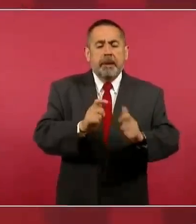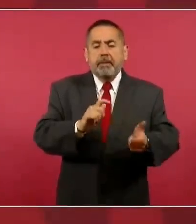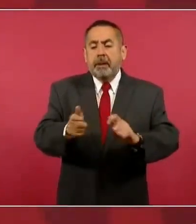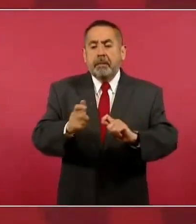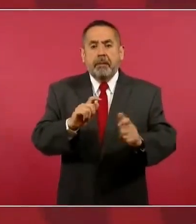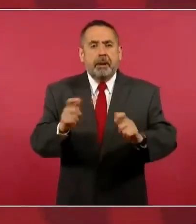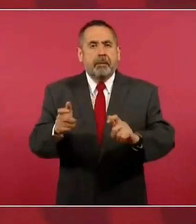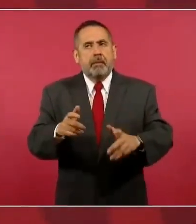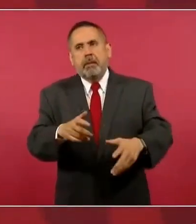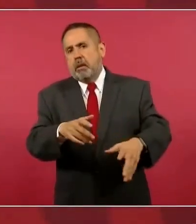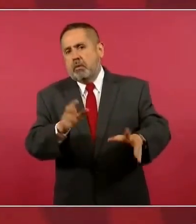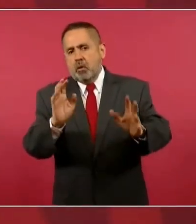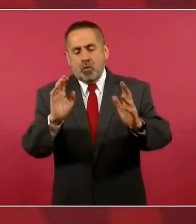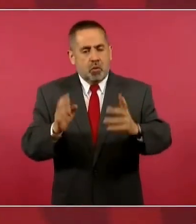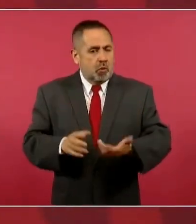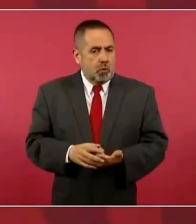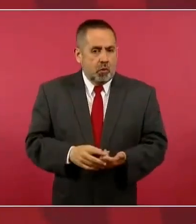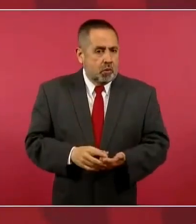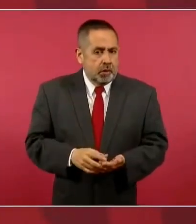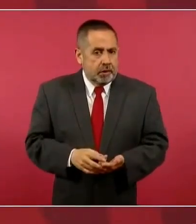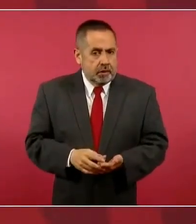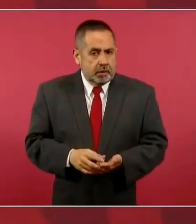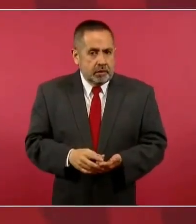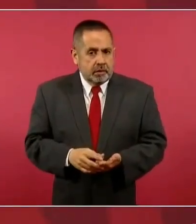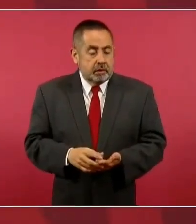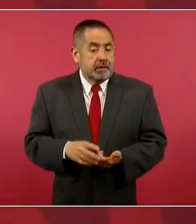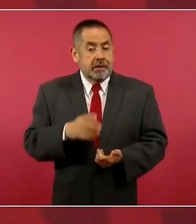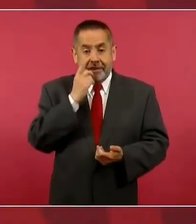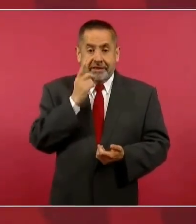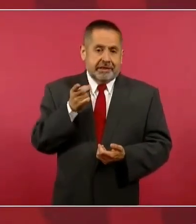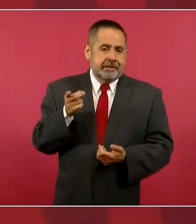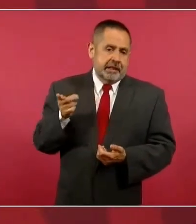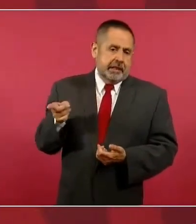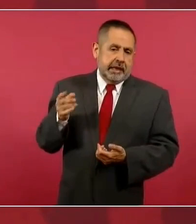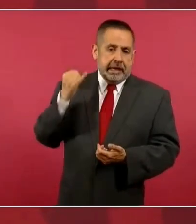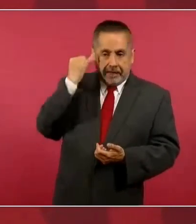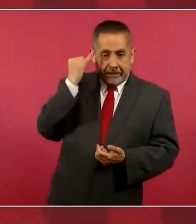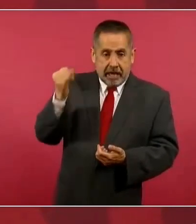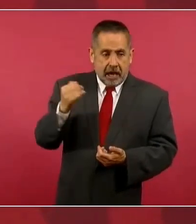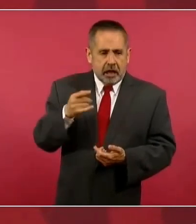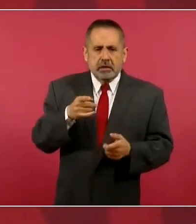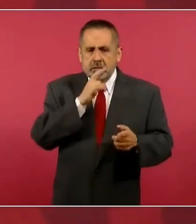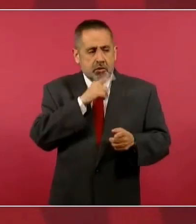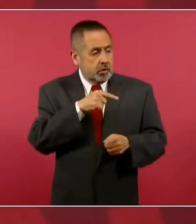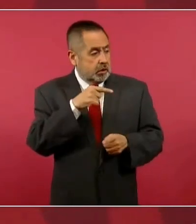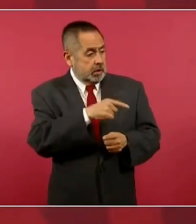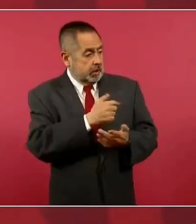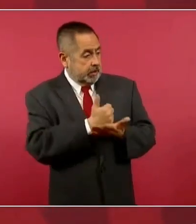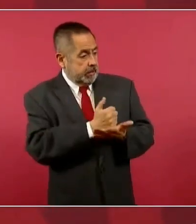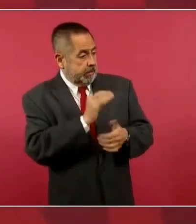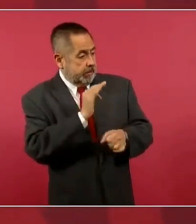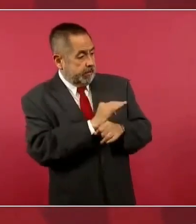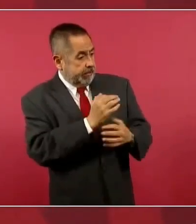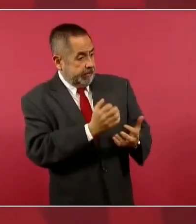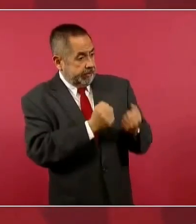Desde luego, con la justificación de que al rescatar a los de arriba